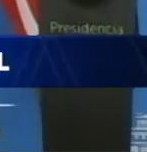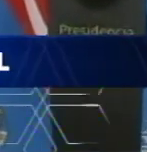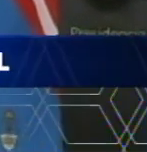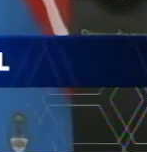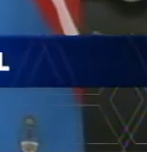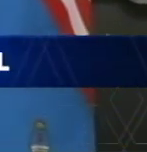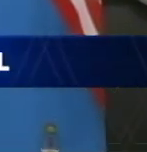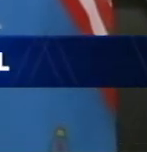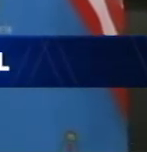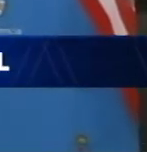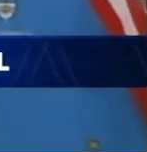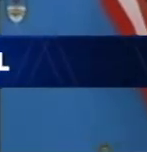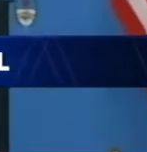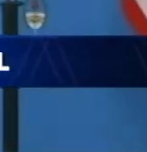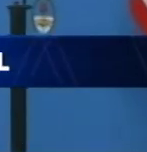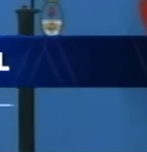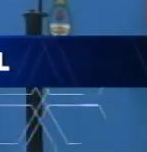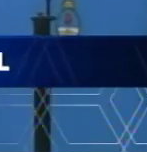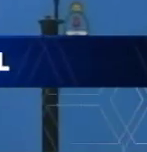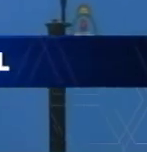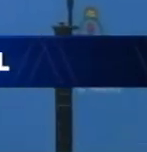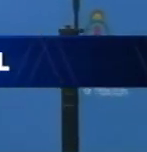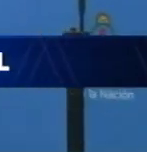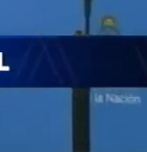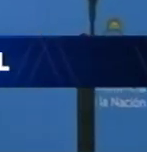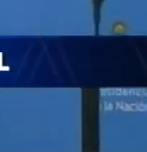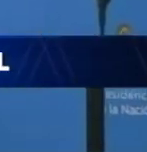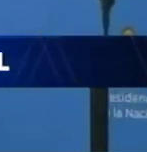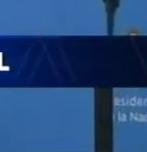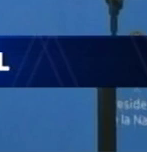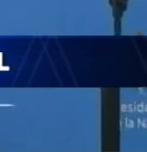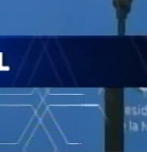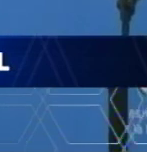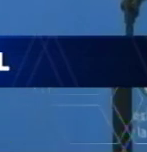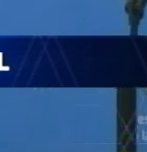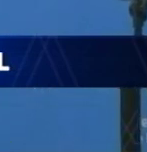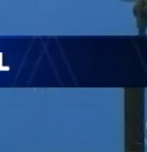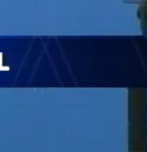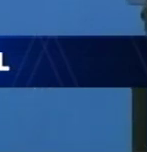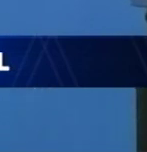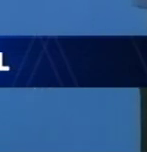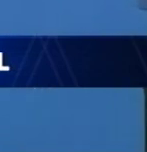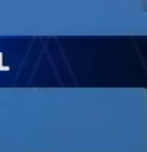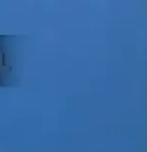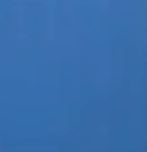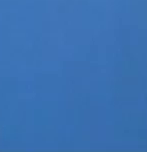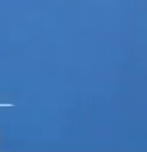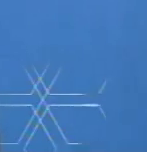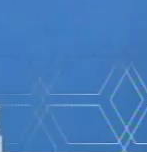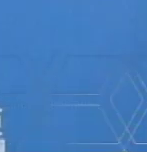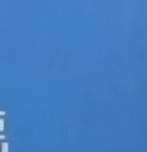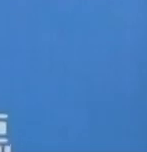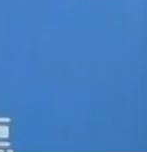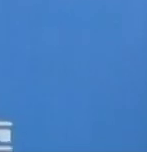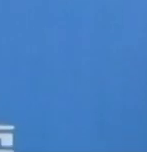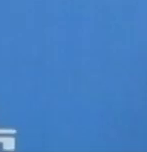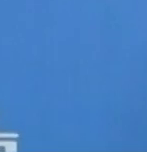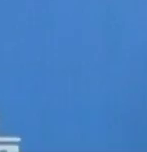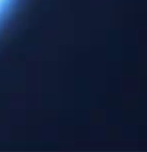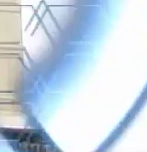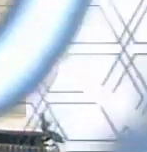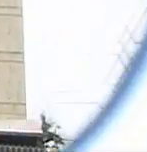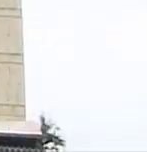Encuentro en Buenos Aires. Estados Unidos y Argentina expresaron su preocupación por la situación que atraviesa Venezuela.